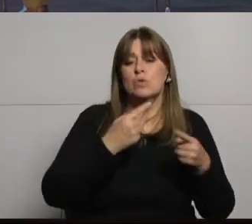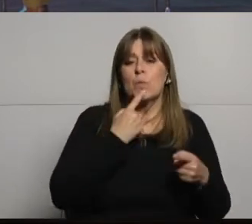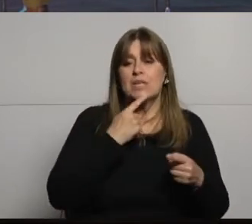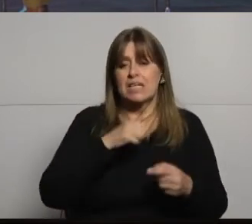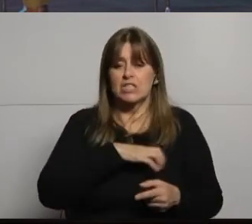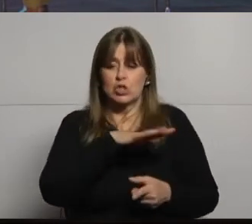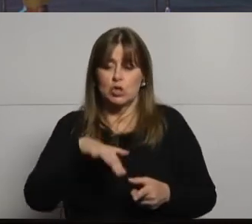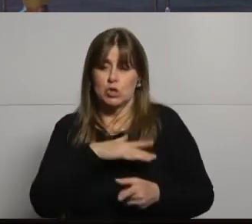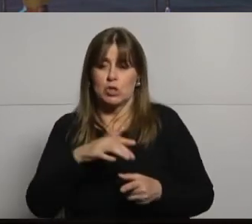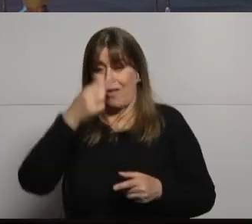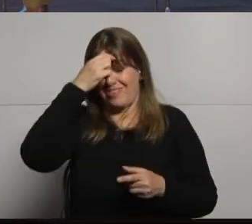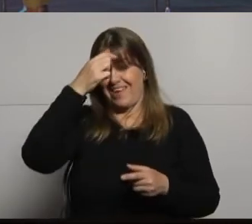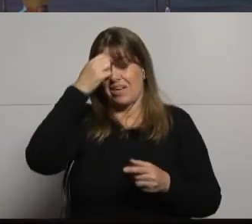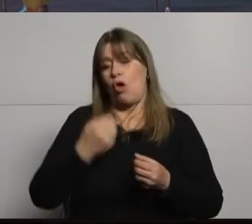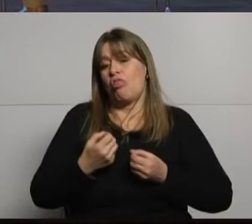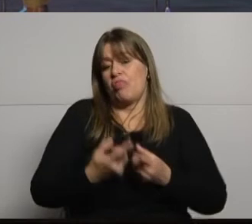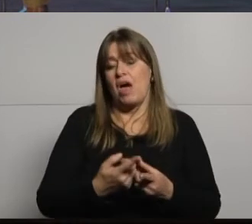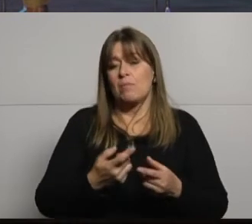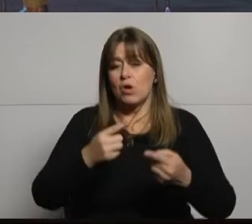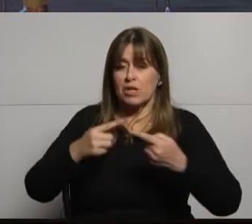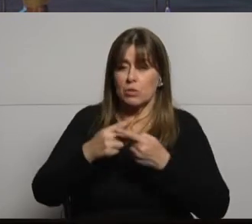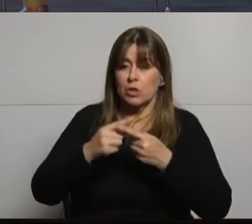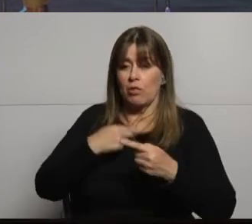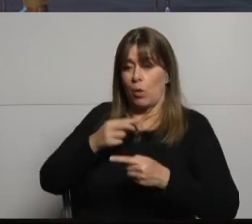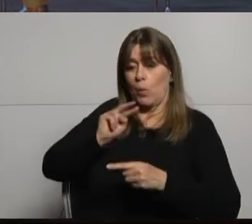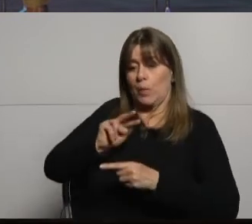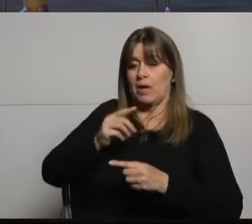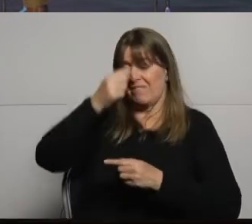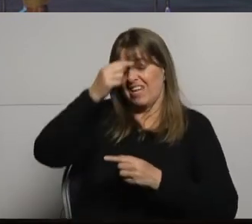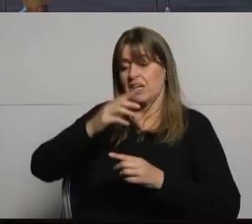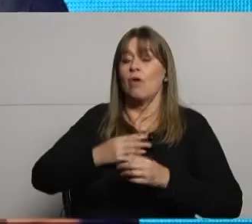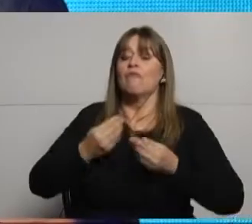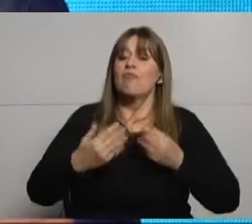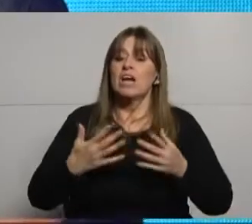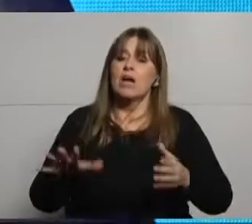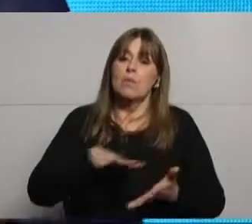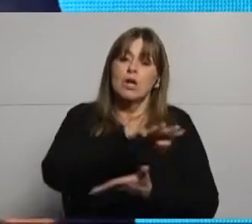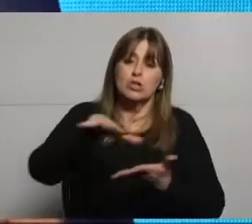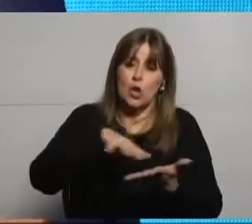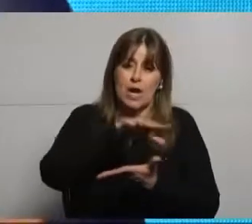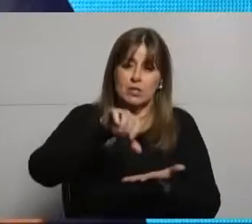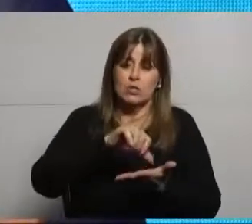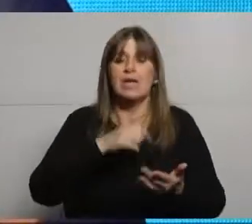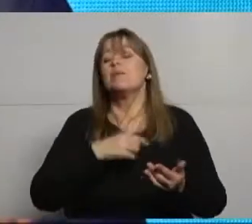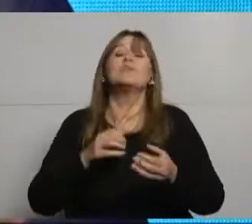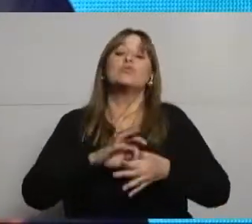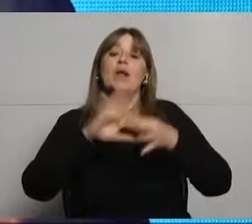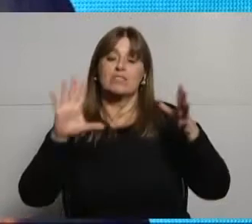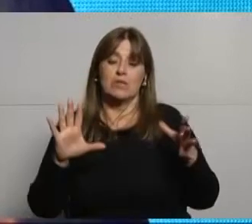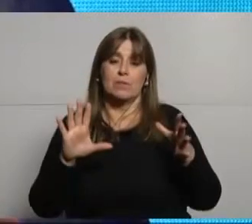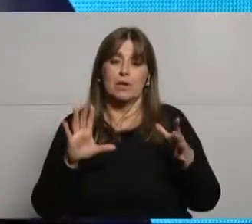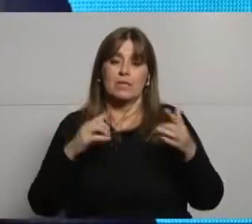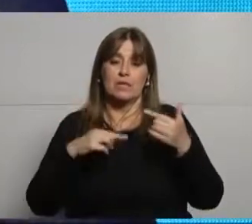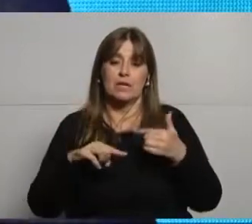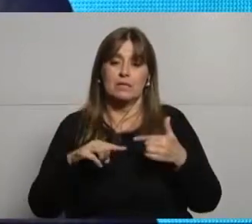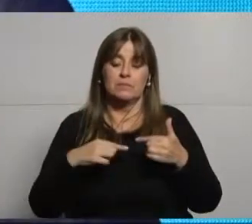todo caso, aportamos a esa discusión desde una visión, pero que tiene que ser validada por toda la sociedad, sobre todo si es una sociedad democrática.